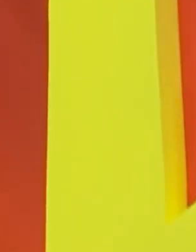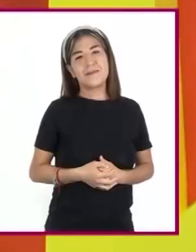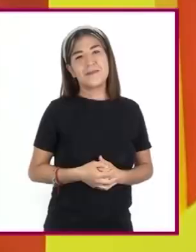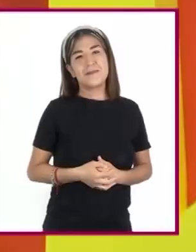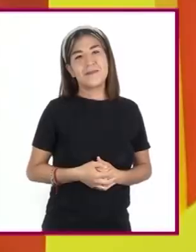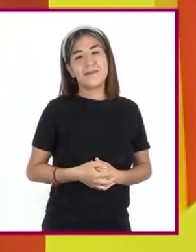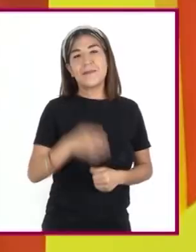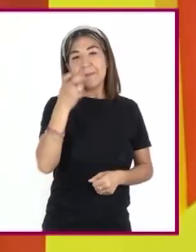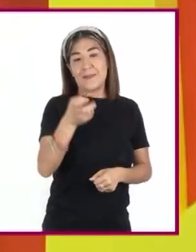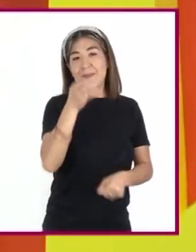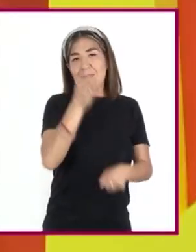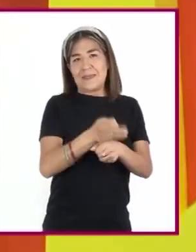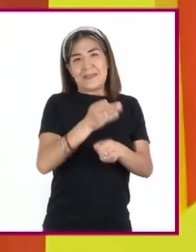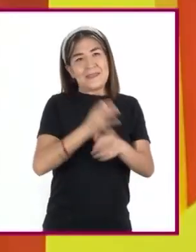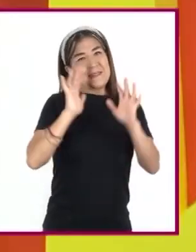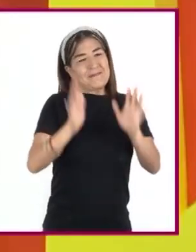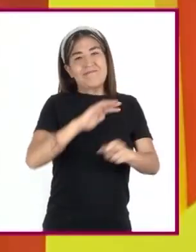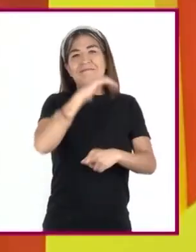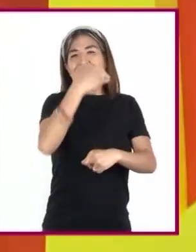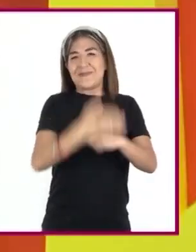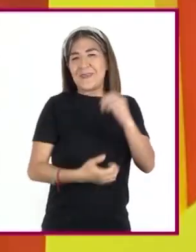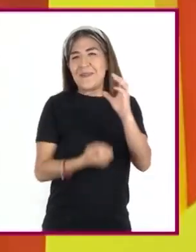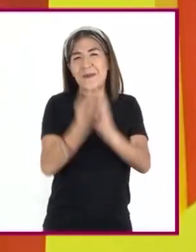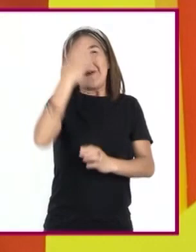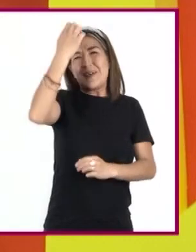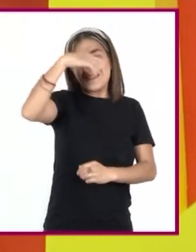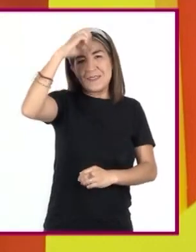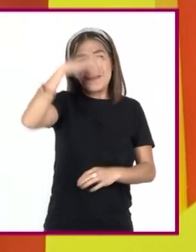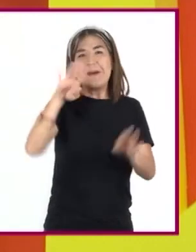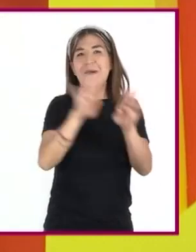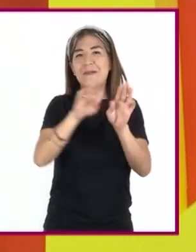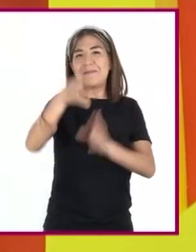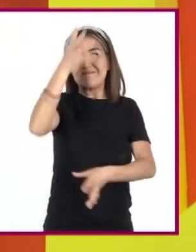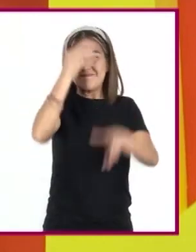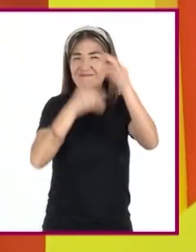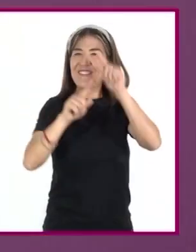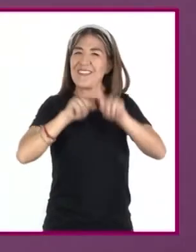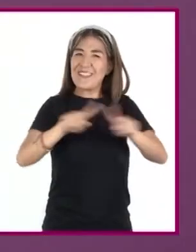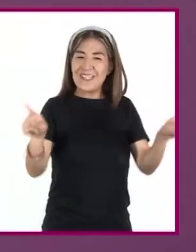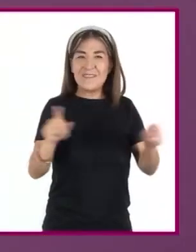Es así como concluimos esta experiencia de saberes de una forma distinta.